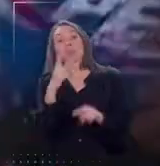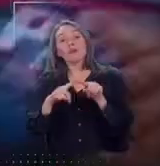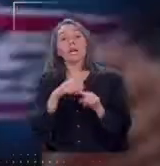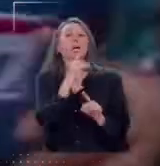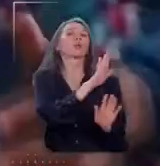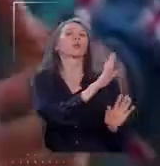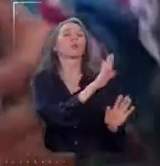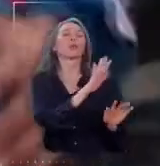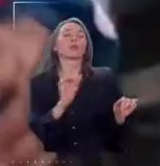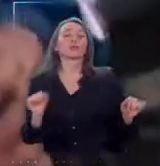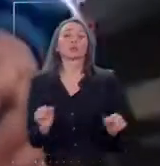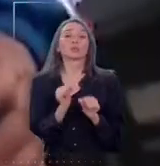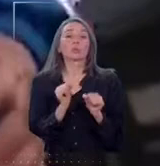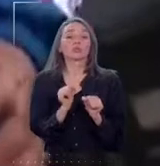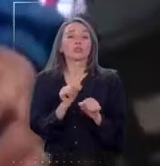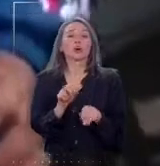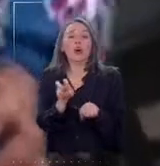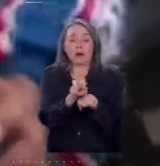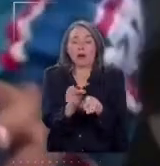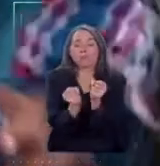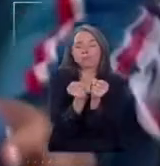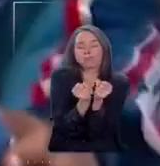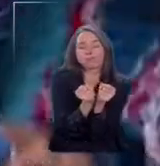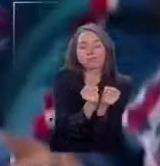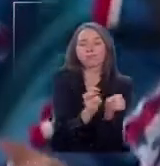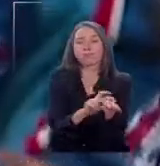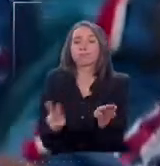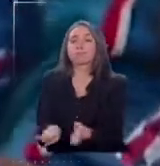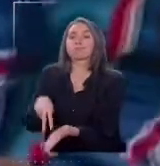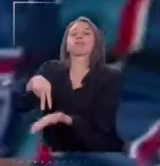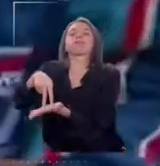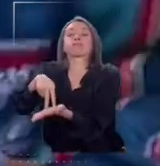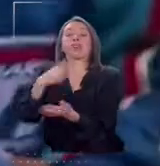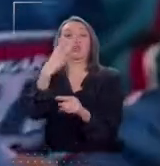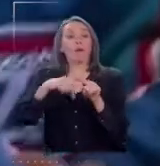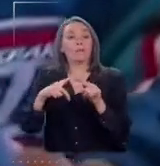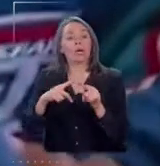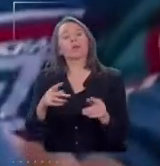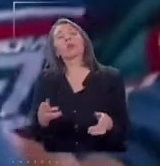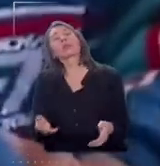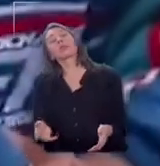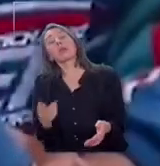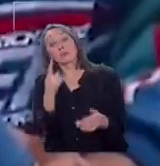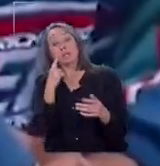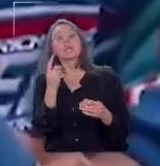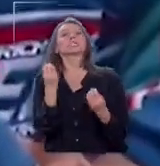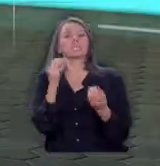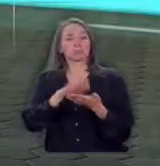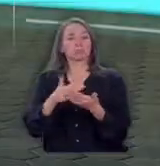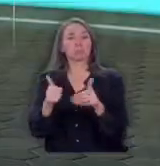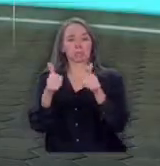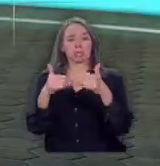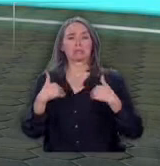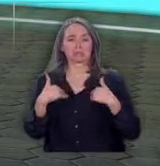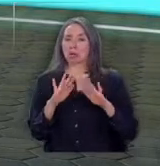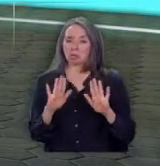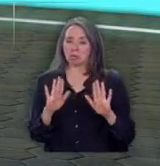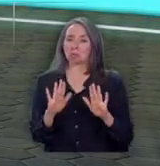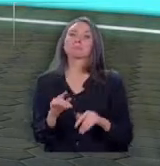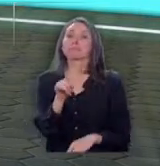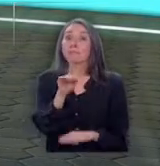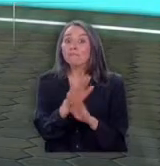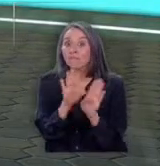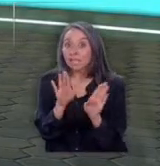susto me paré muy rápido ahora fue en dos oportunidades está bien Eso es lo bueno eh terminamos